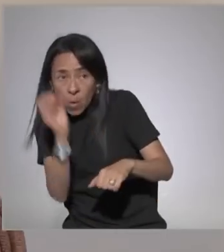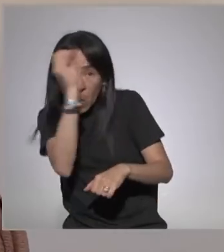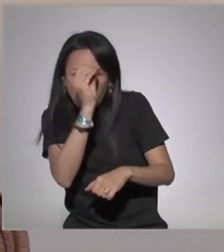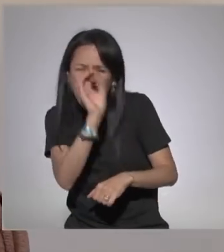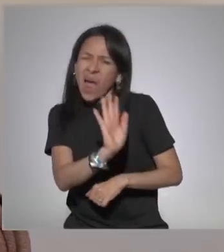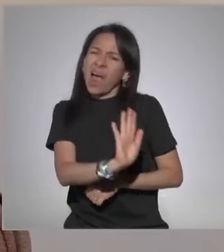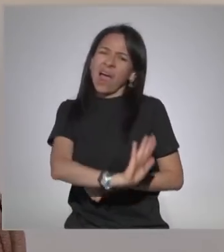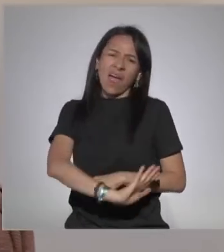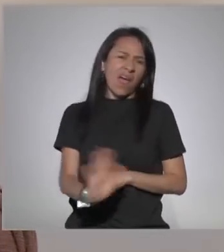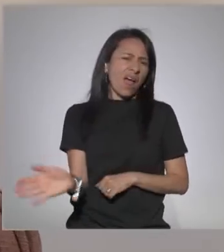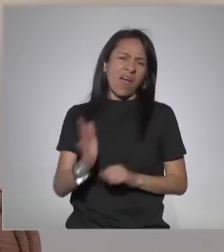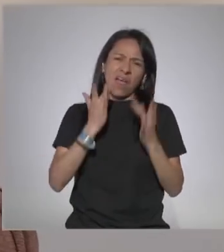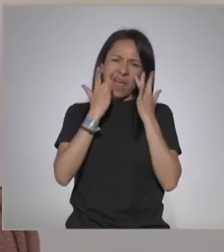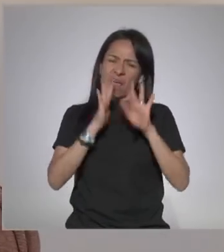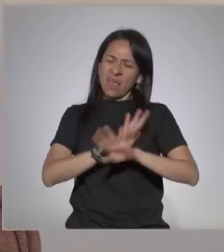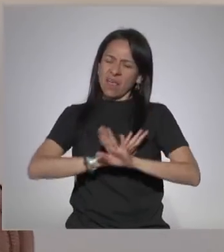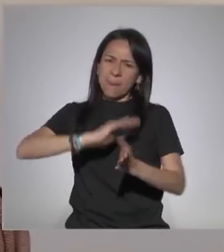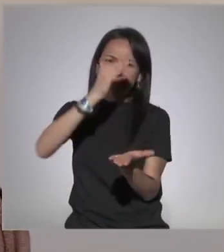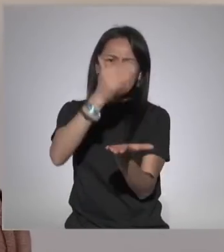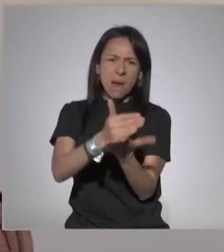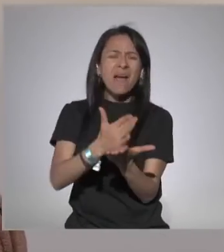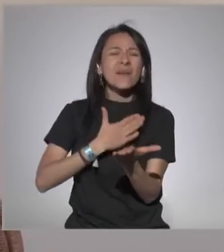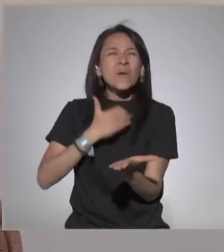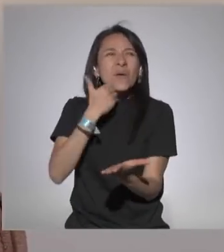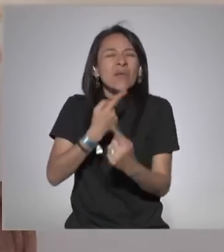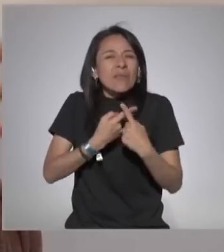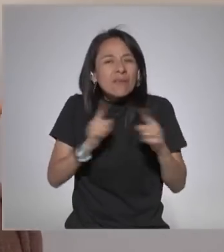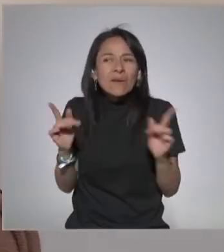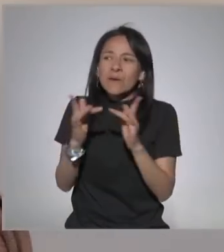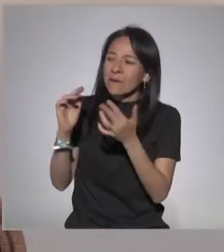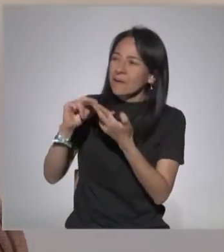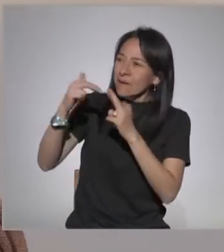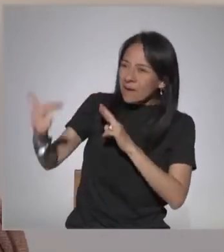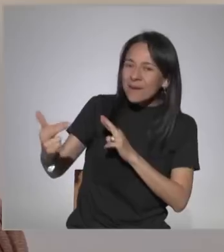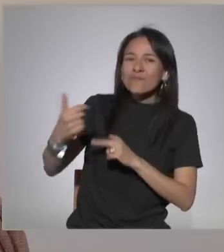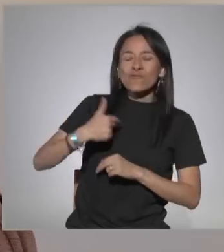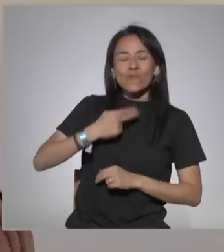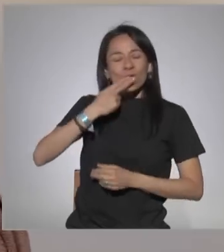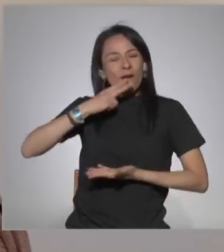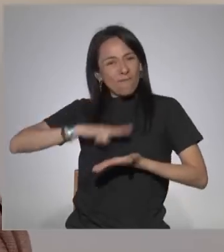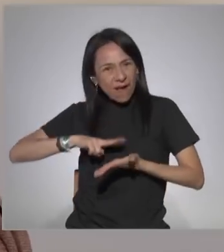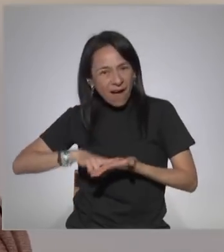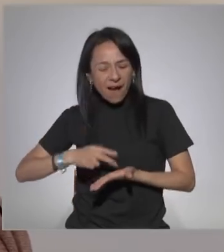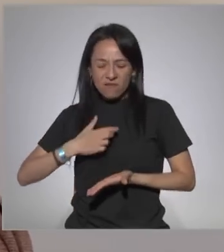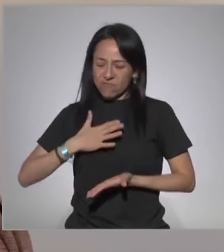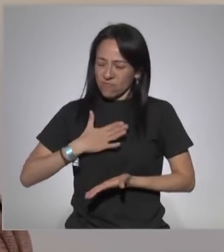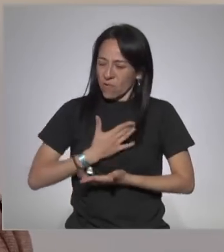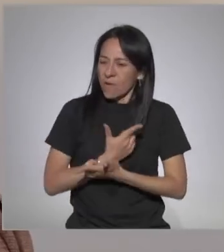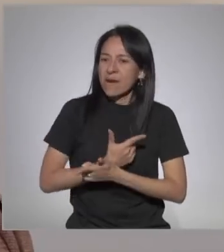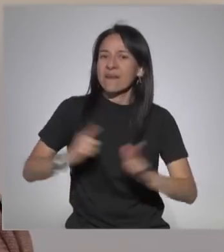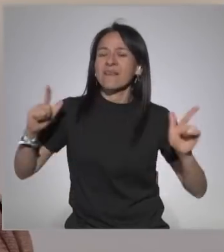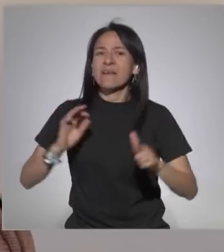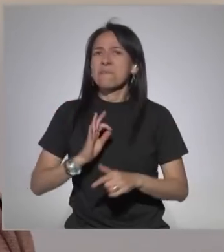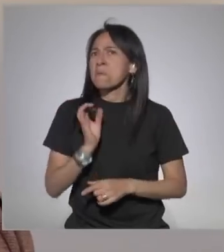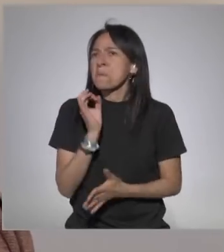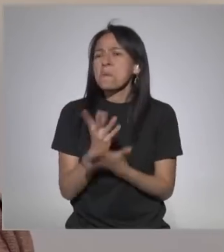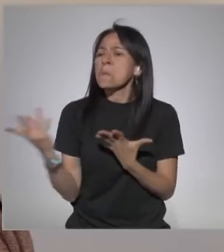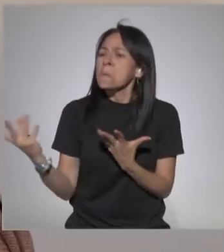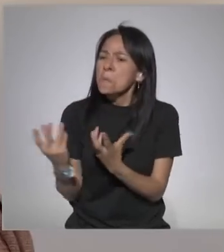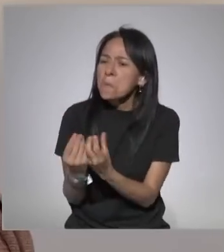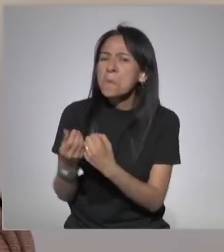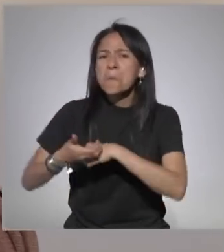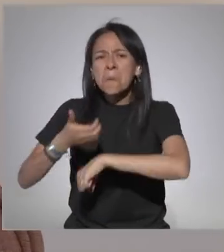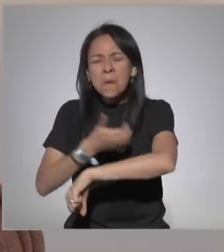una relación donde mi opinión valga, donde yo pueda sentir todo esto que nos comentan, ¿no? El acompañamiento, la madurez,